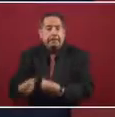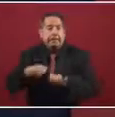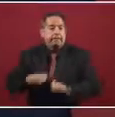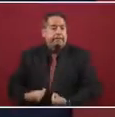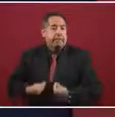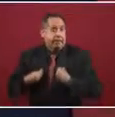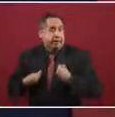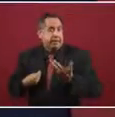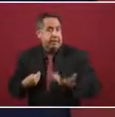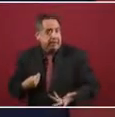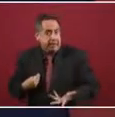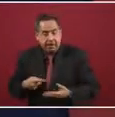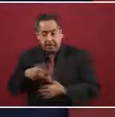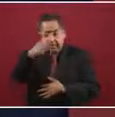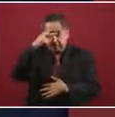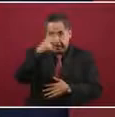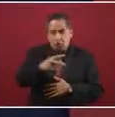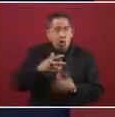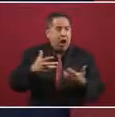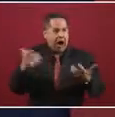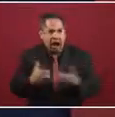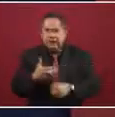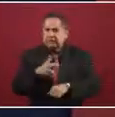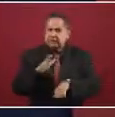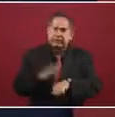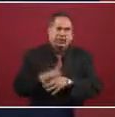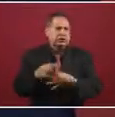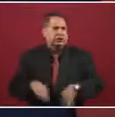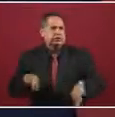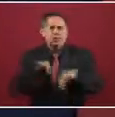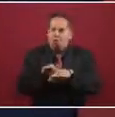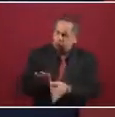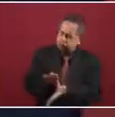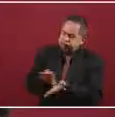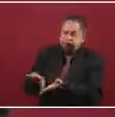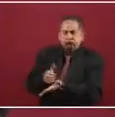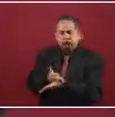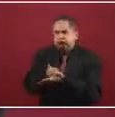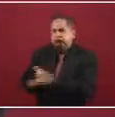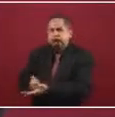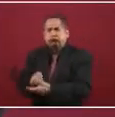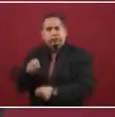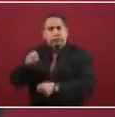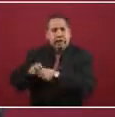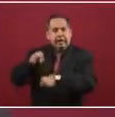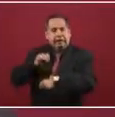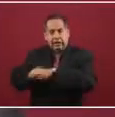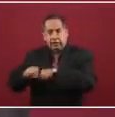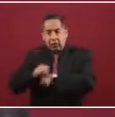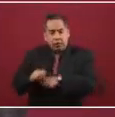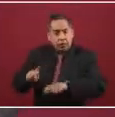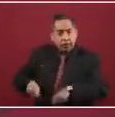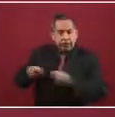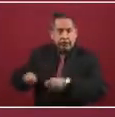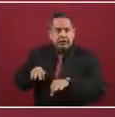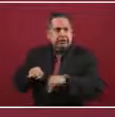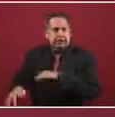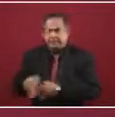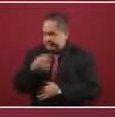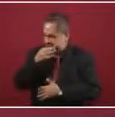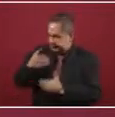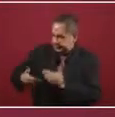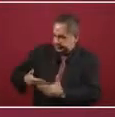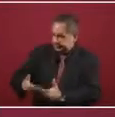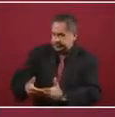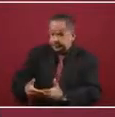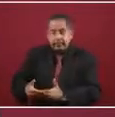en el país con la acción de cooperación más grande en este momento en El Salvador para empleo inmediato. Y próximamente